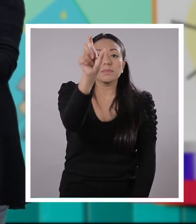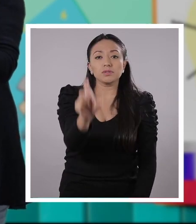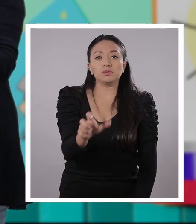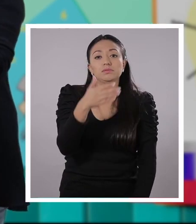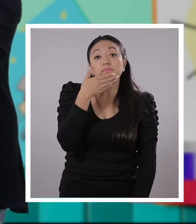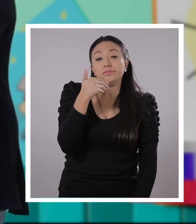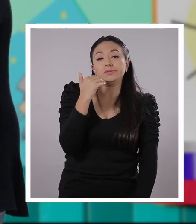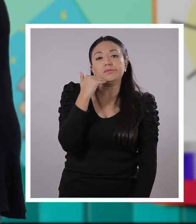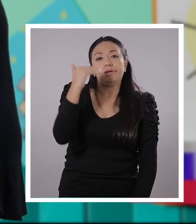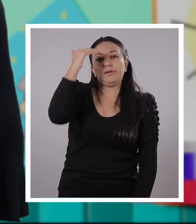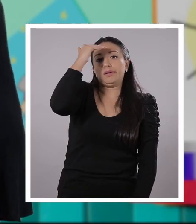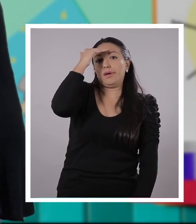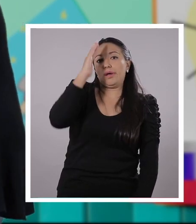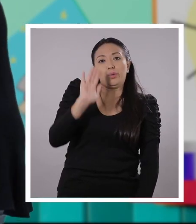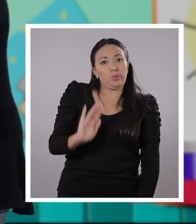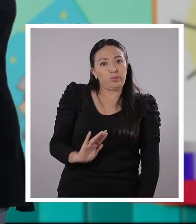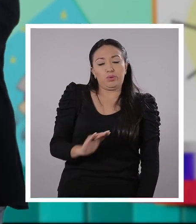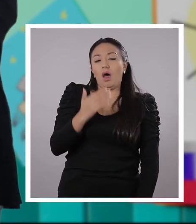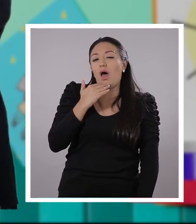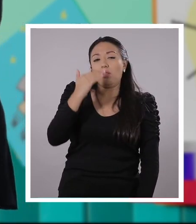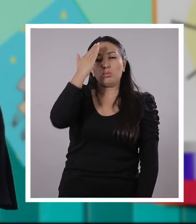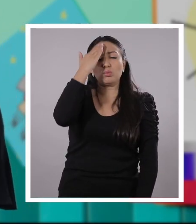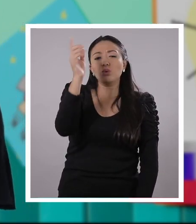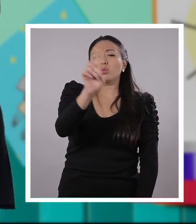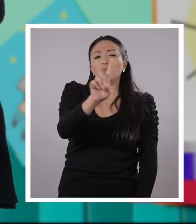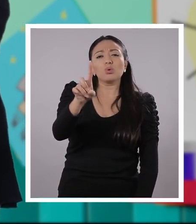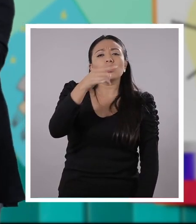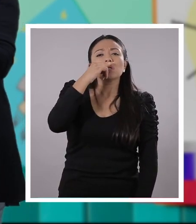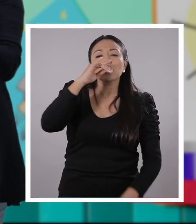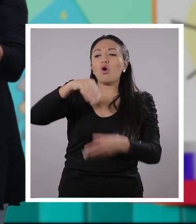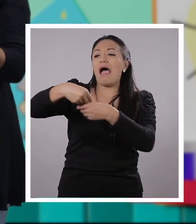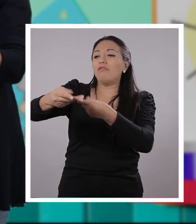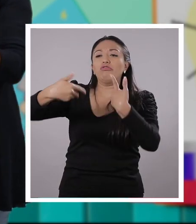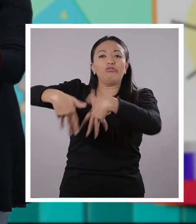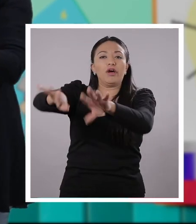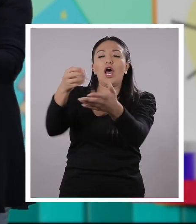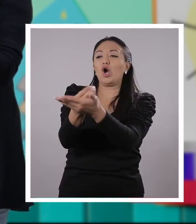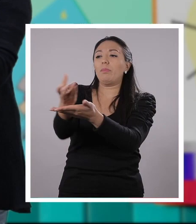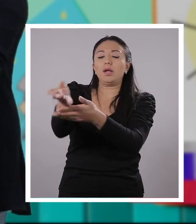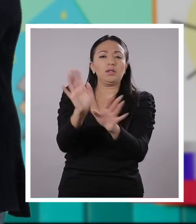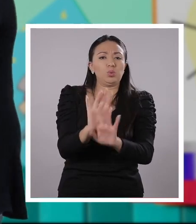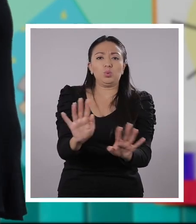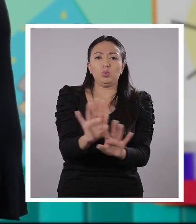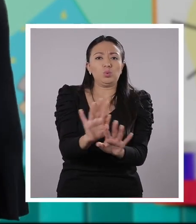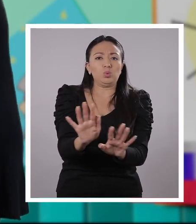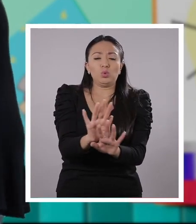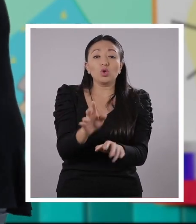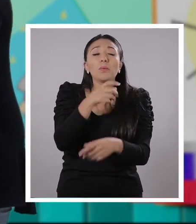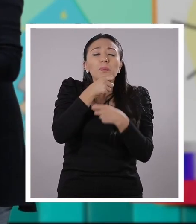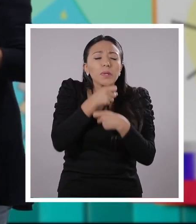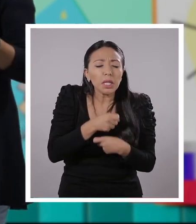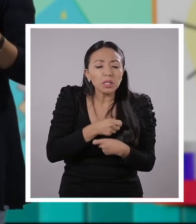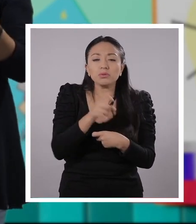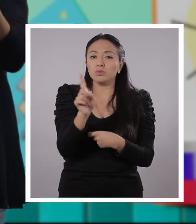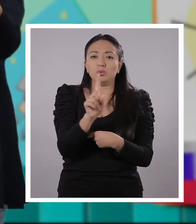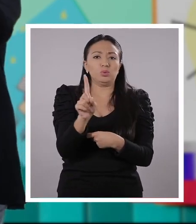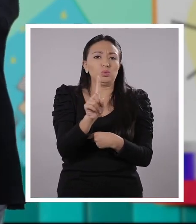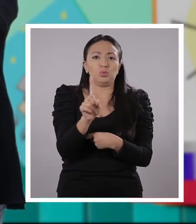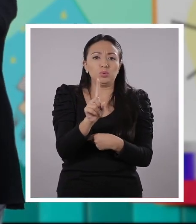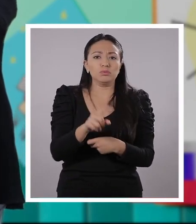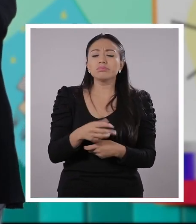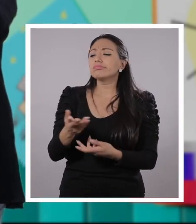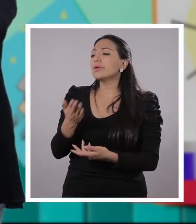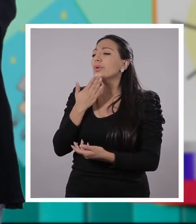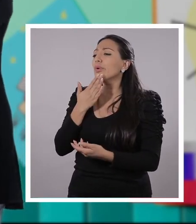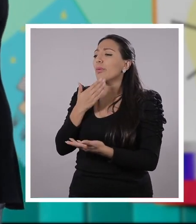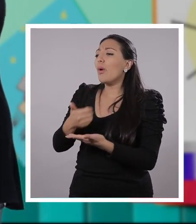un miembro de la familia, en especial un miembro adulto. No pueden salir los niños, las niñas, ni tampoco las personas de la tercera edad. Entonces, ¿cómo